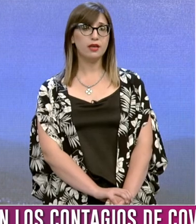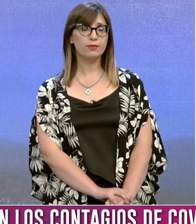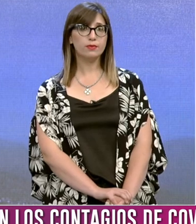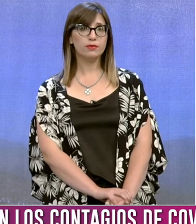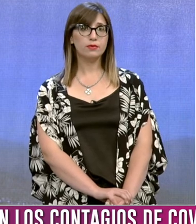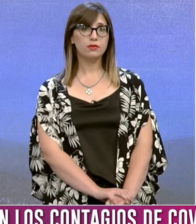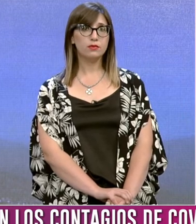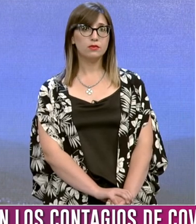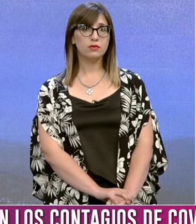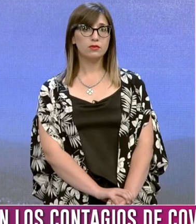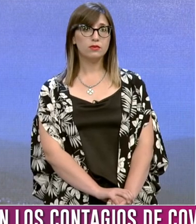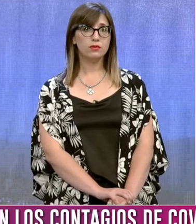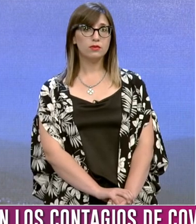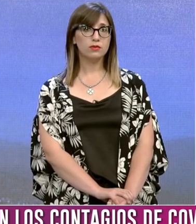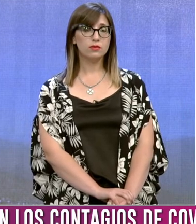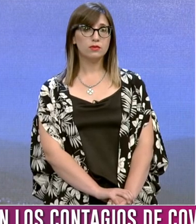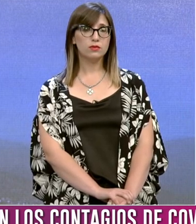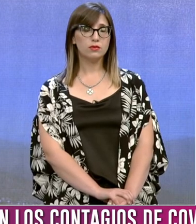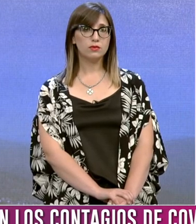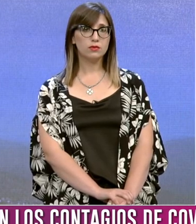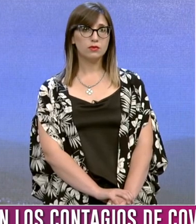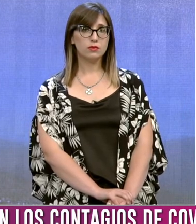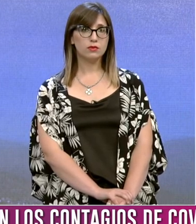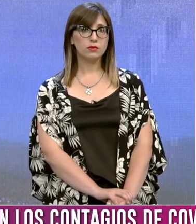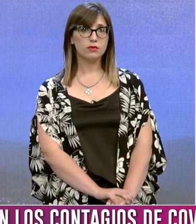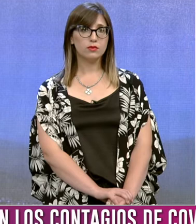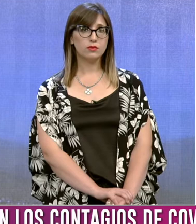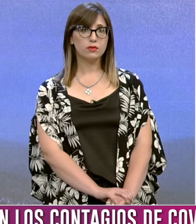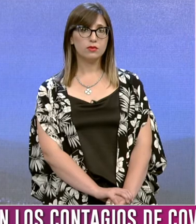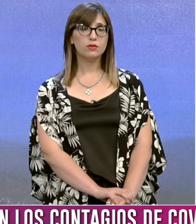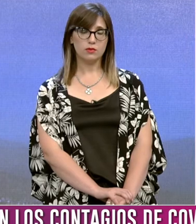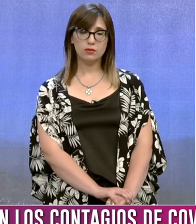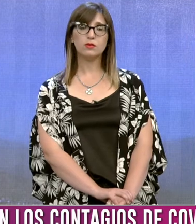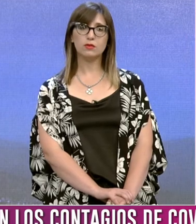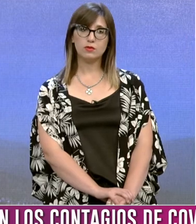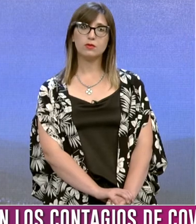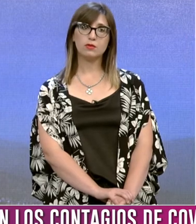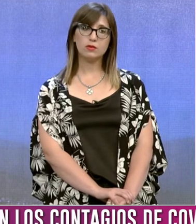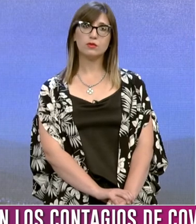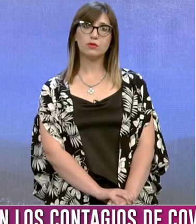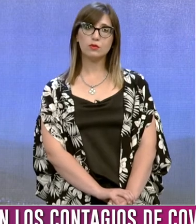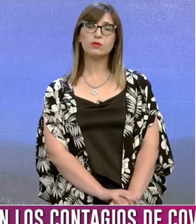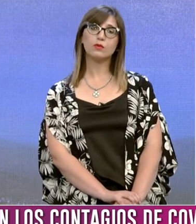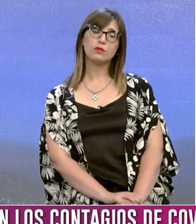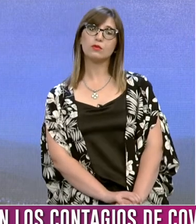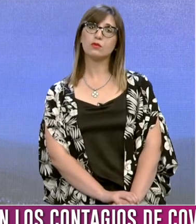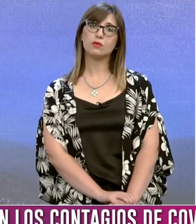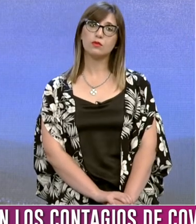darse? Sí, el diálogo con el ministerio ha sido muy fluido desde el comienzo de la pandemia. Hay comisiones que